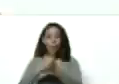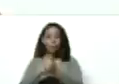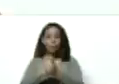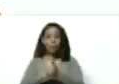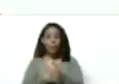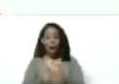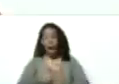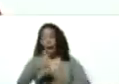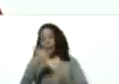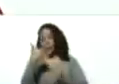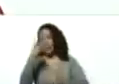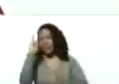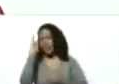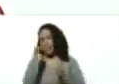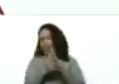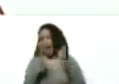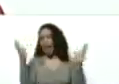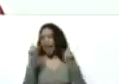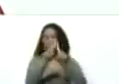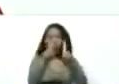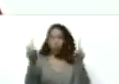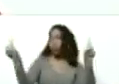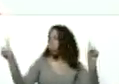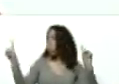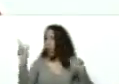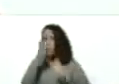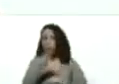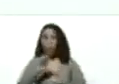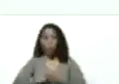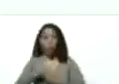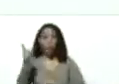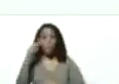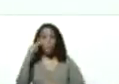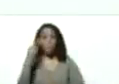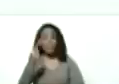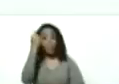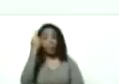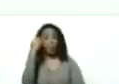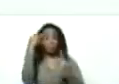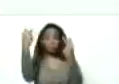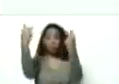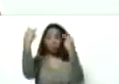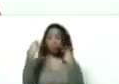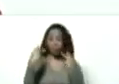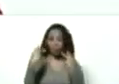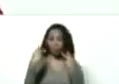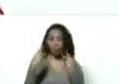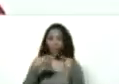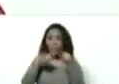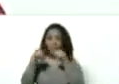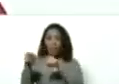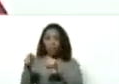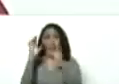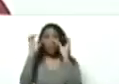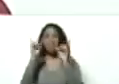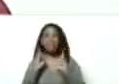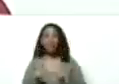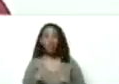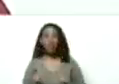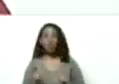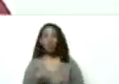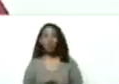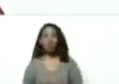ambiente presidente hay un gran ambiente en nuestra gente primero porque es tomada en cuenta porque son ellos y ellas las que deciden los que